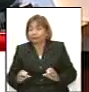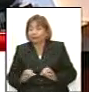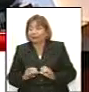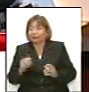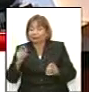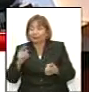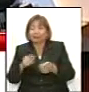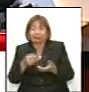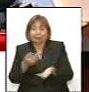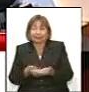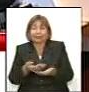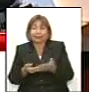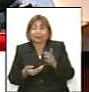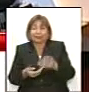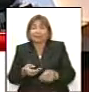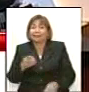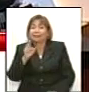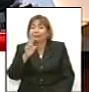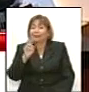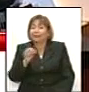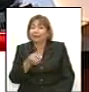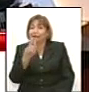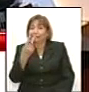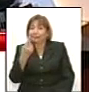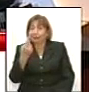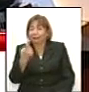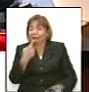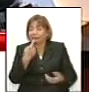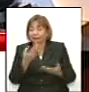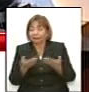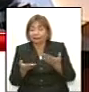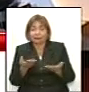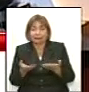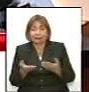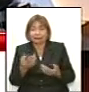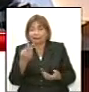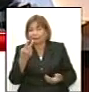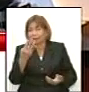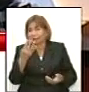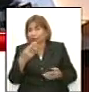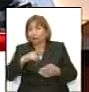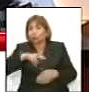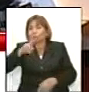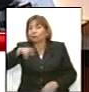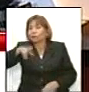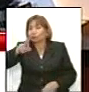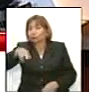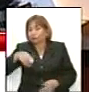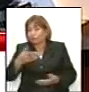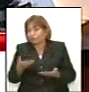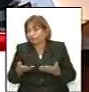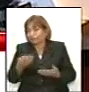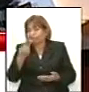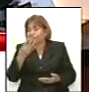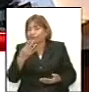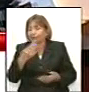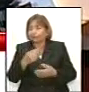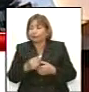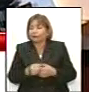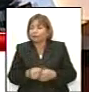metas que se ha plantado para el Bicentenario, la mejora de residuos sólidos en 24 regiones del país es una de las metas de